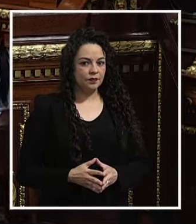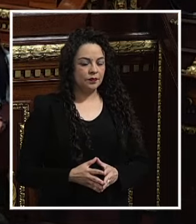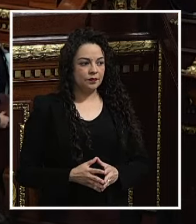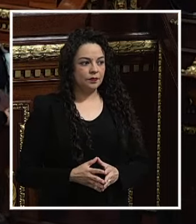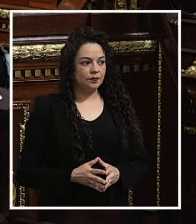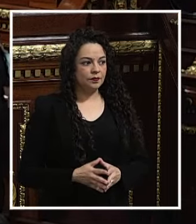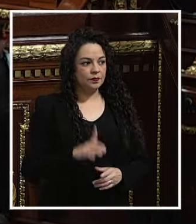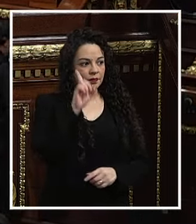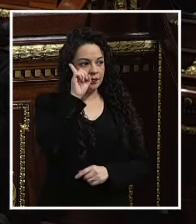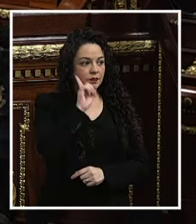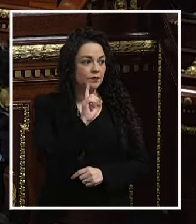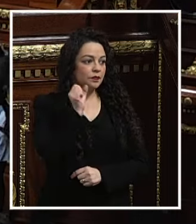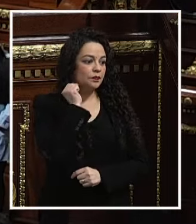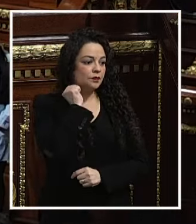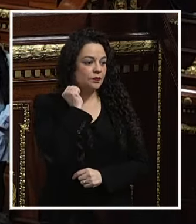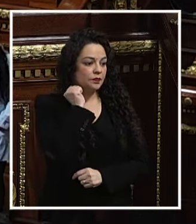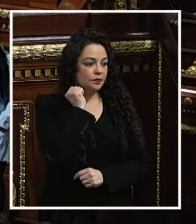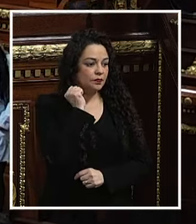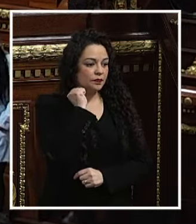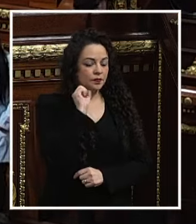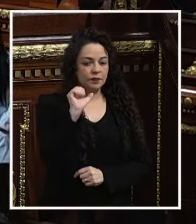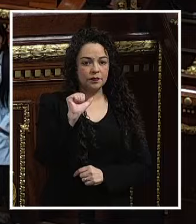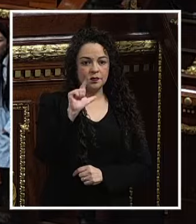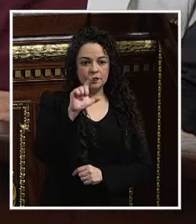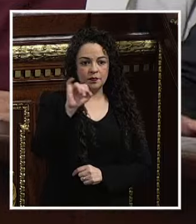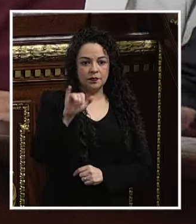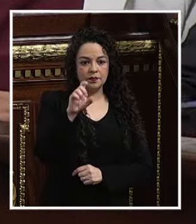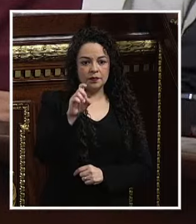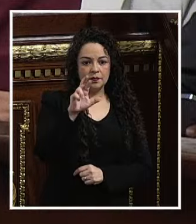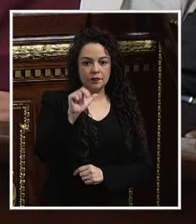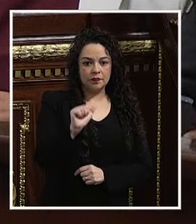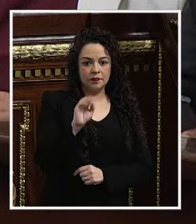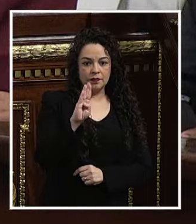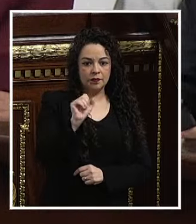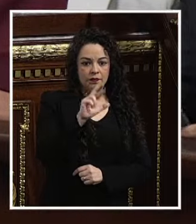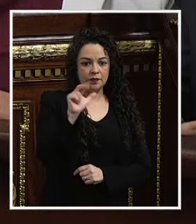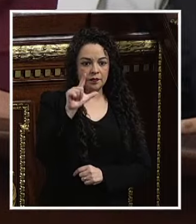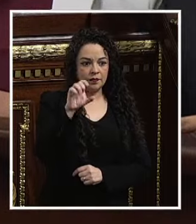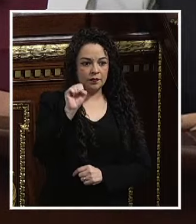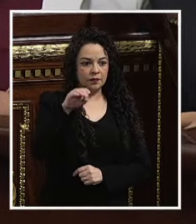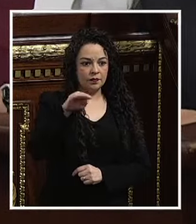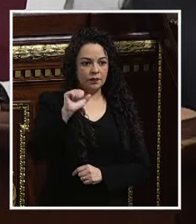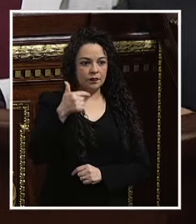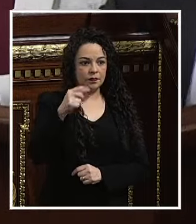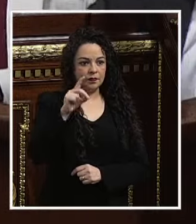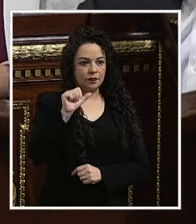A la senadora Alejandra Barrales Magdaleno.